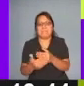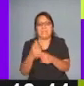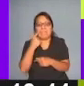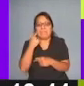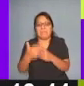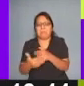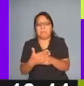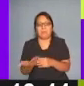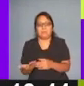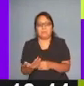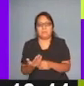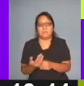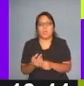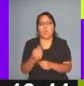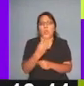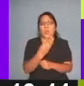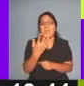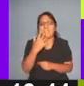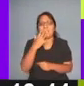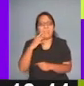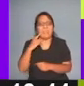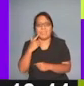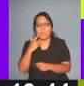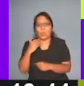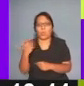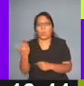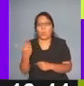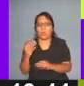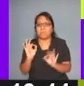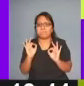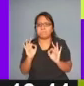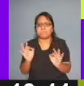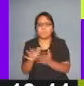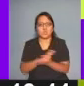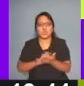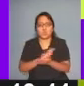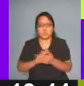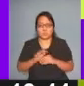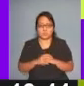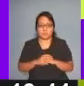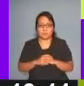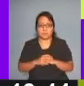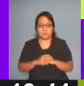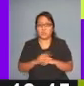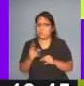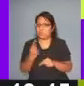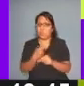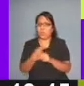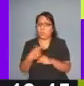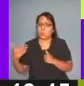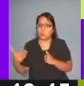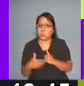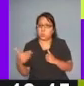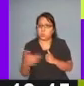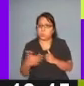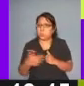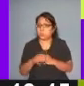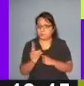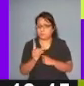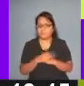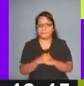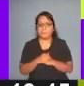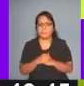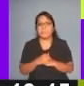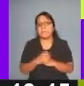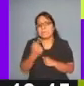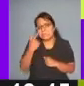en menos de 45 días tiene que estar resuelto el caso. Y al final del camino, esto es así. Si se ve que la conducta